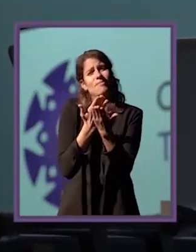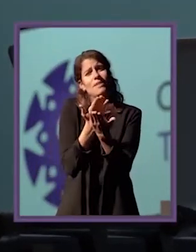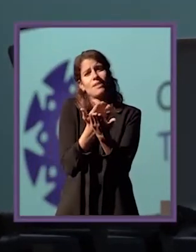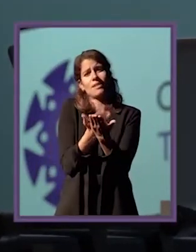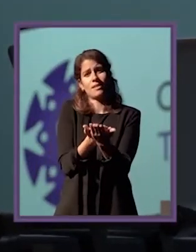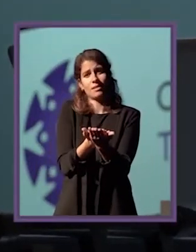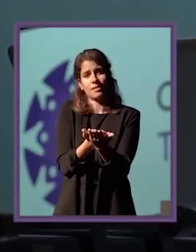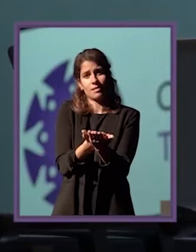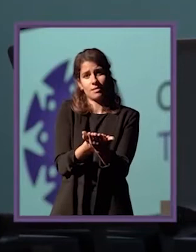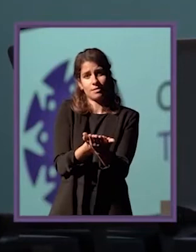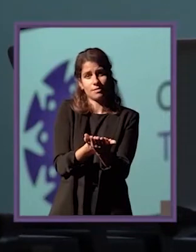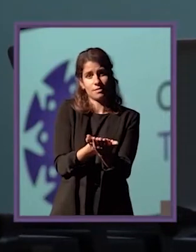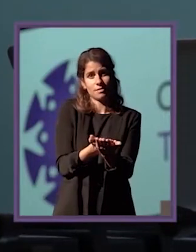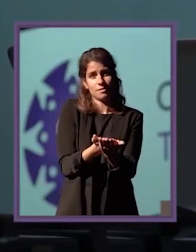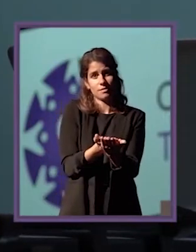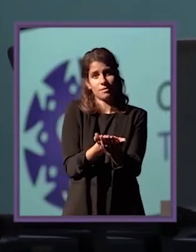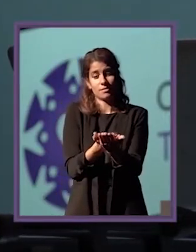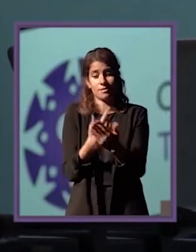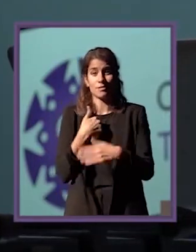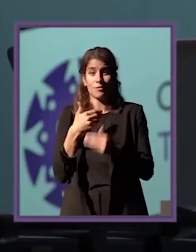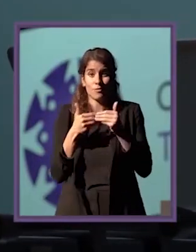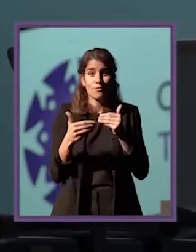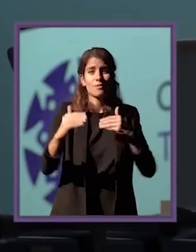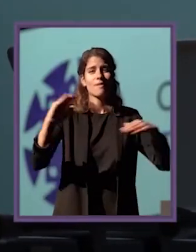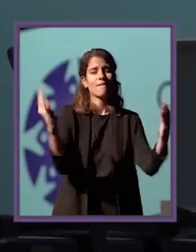Yo seré el abrazo que te alivia,